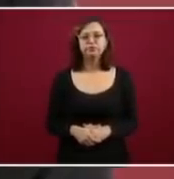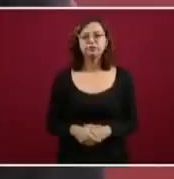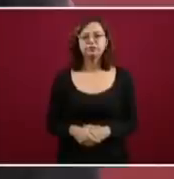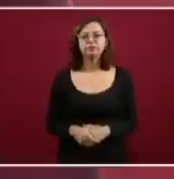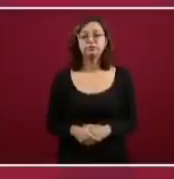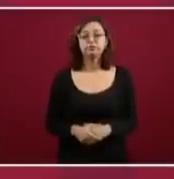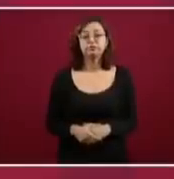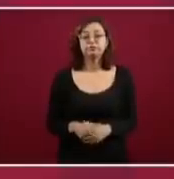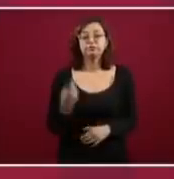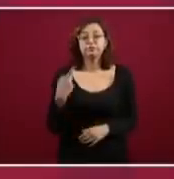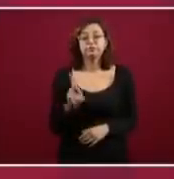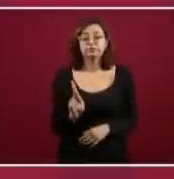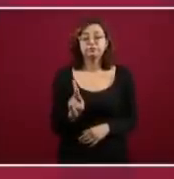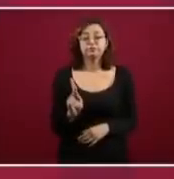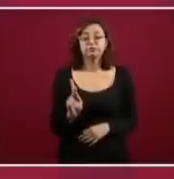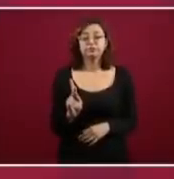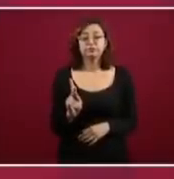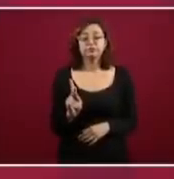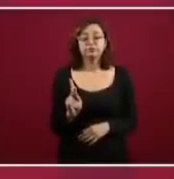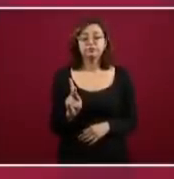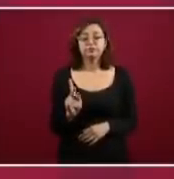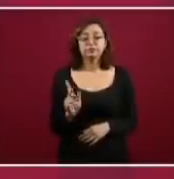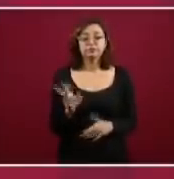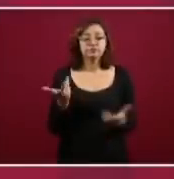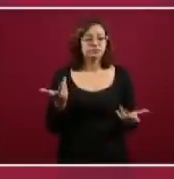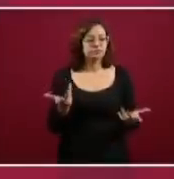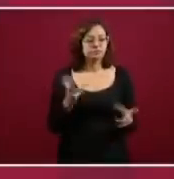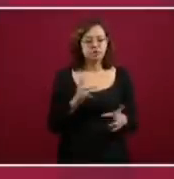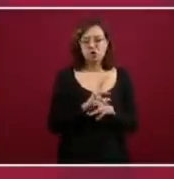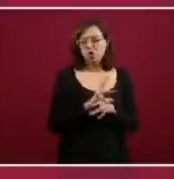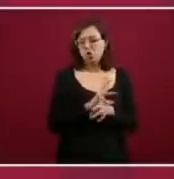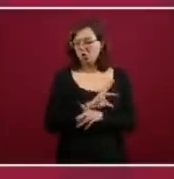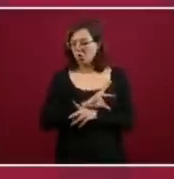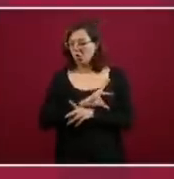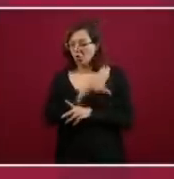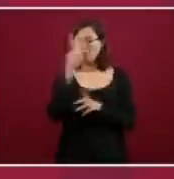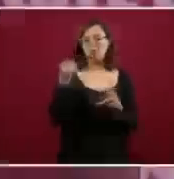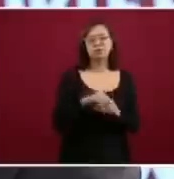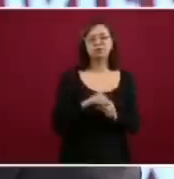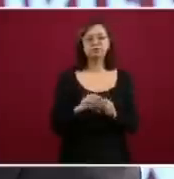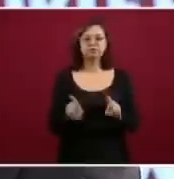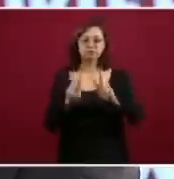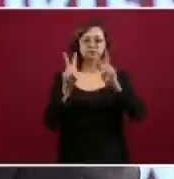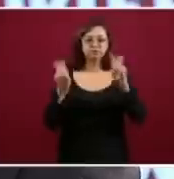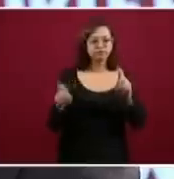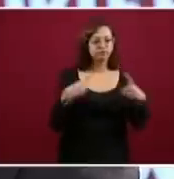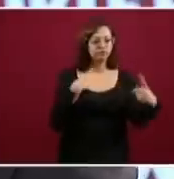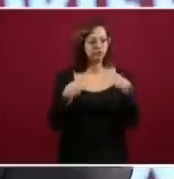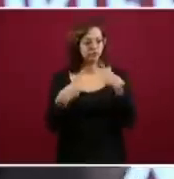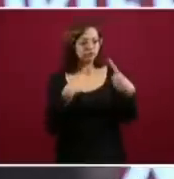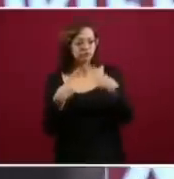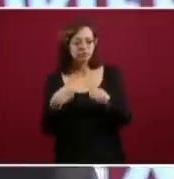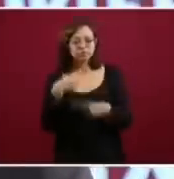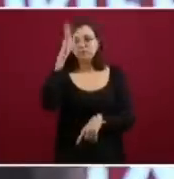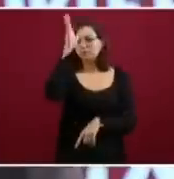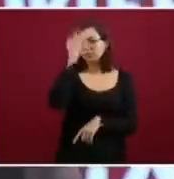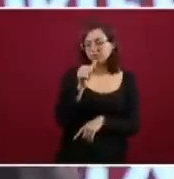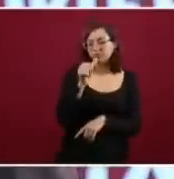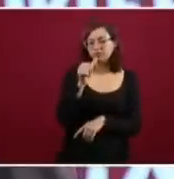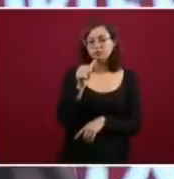pero todas las garantías de diálogo de acuerdo